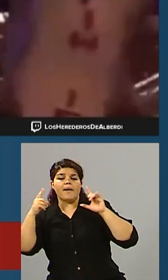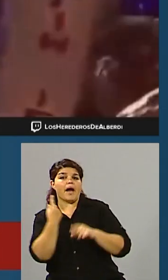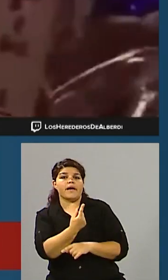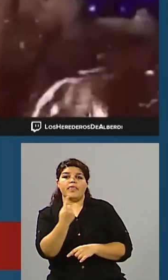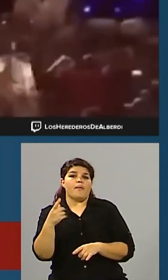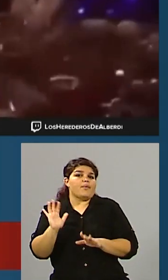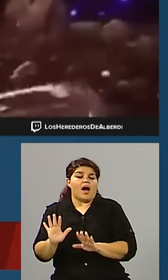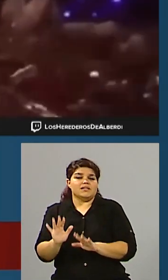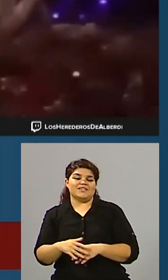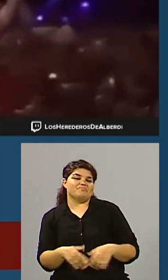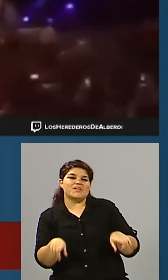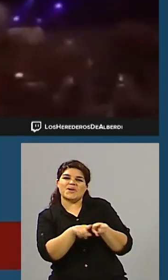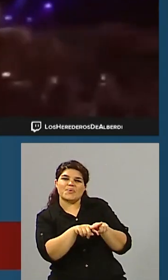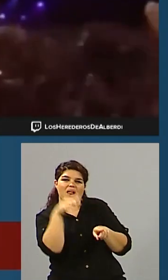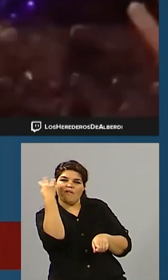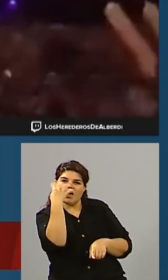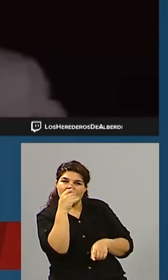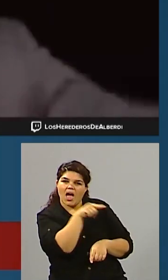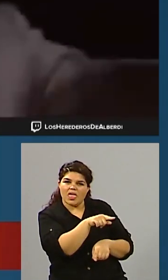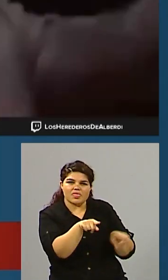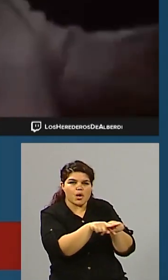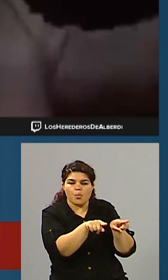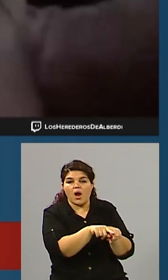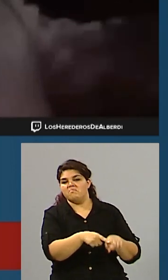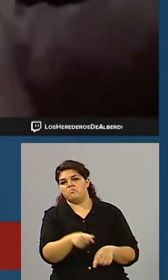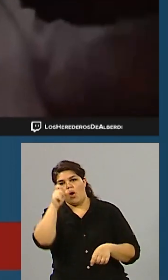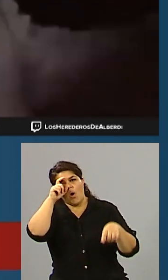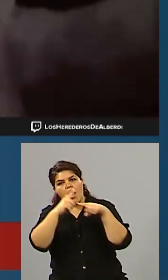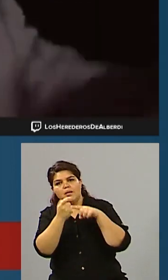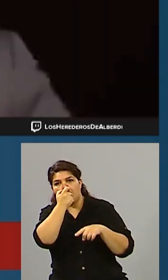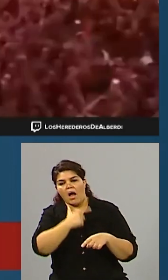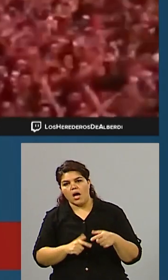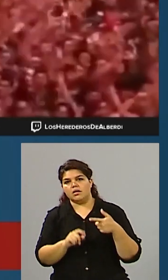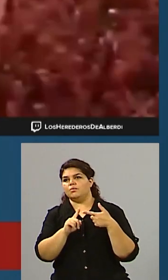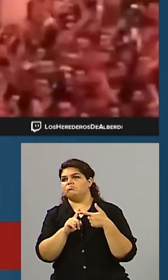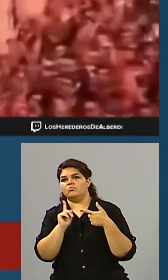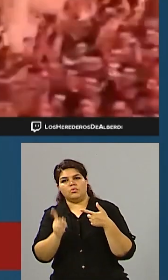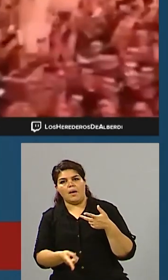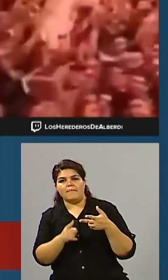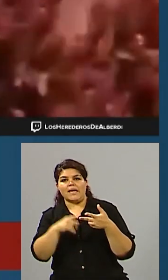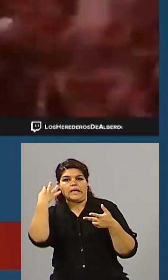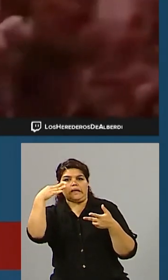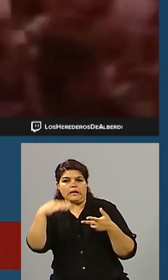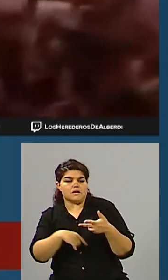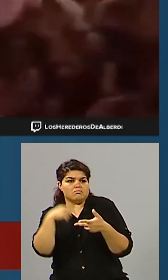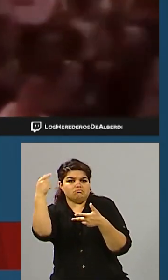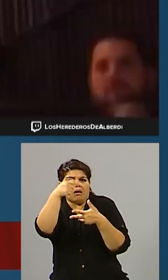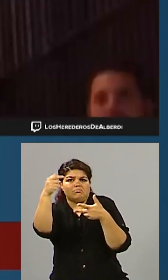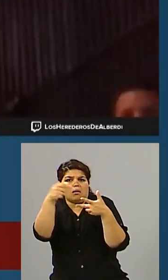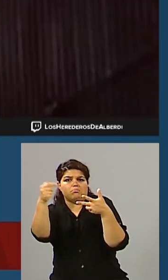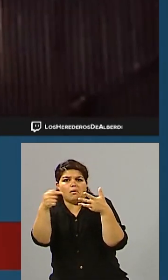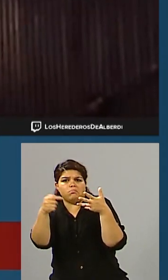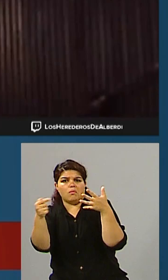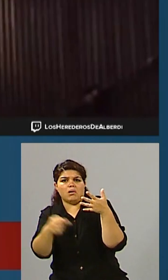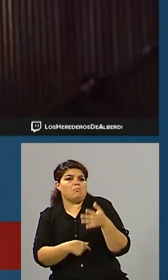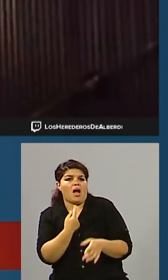tenía su ropaje particular el expresidente Macri o la expresidente Fernández de Kirchner. Entonces, vamos a